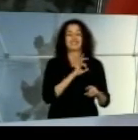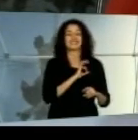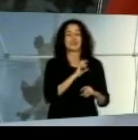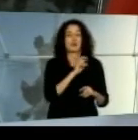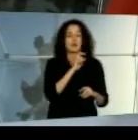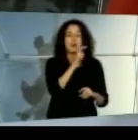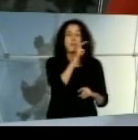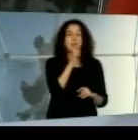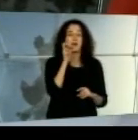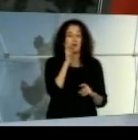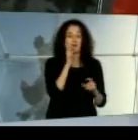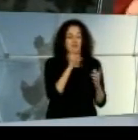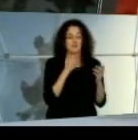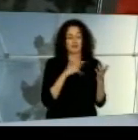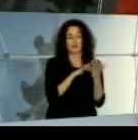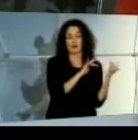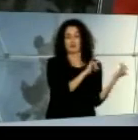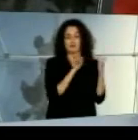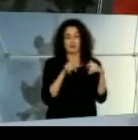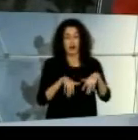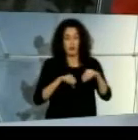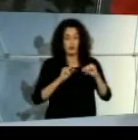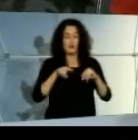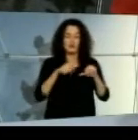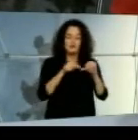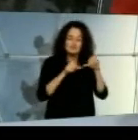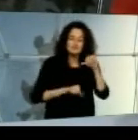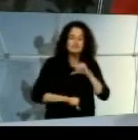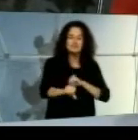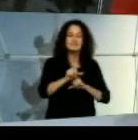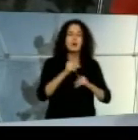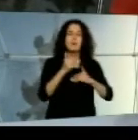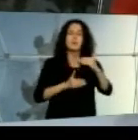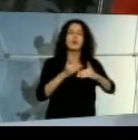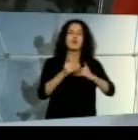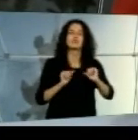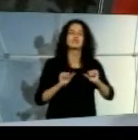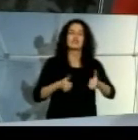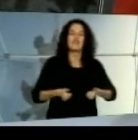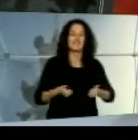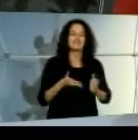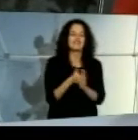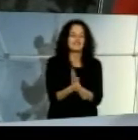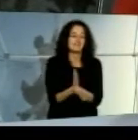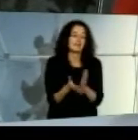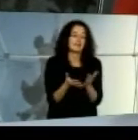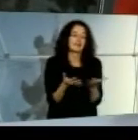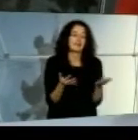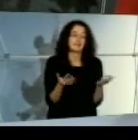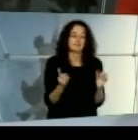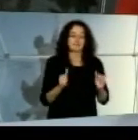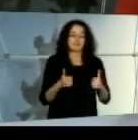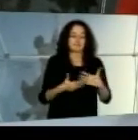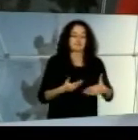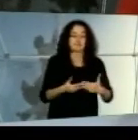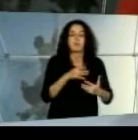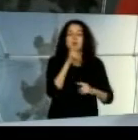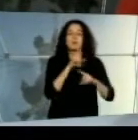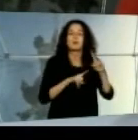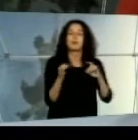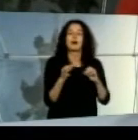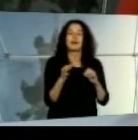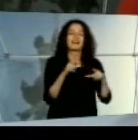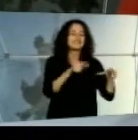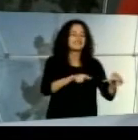Burgos. Y a partir de aquí se inicia un proceso, porque claro, no tenían sedes, no tenían locales, no